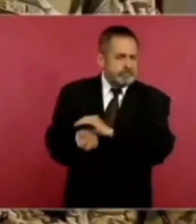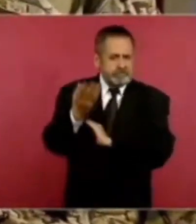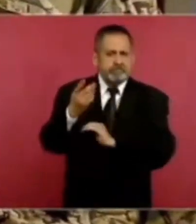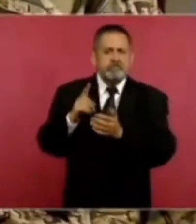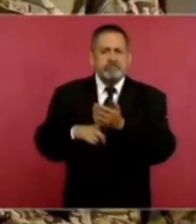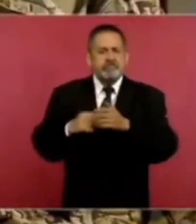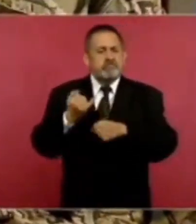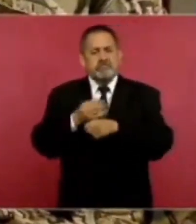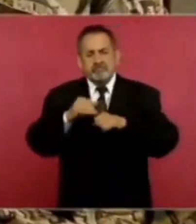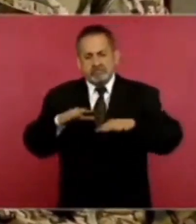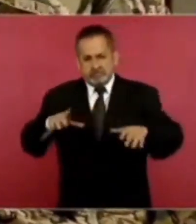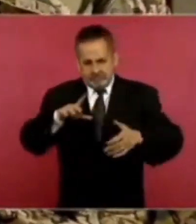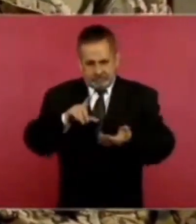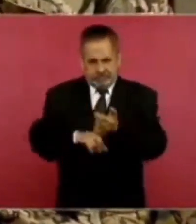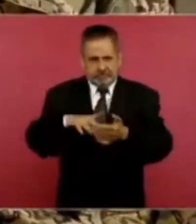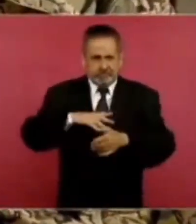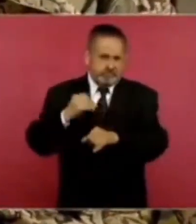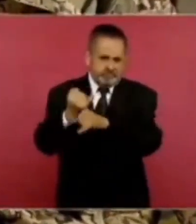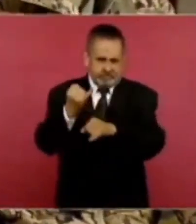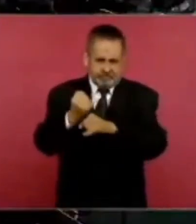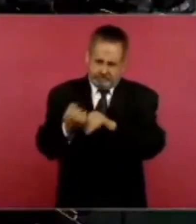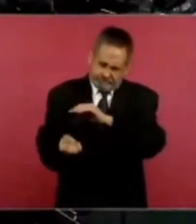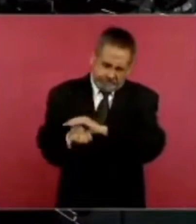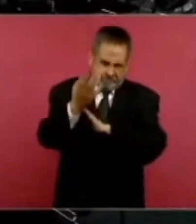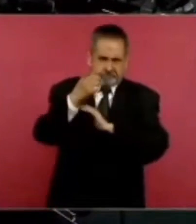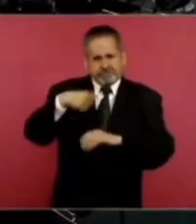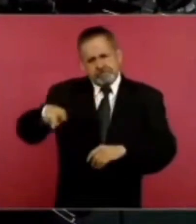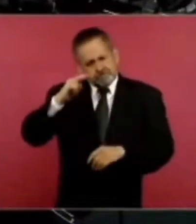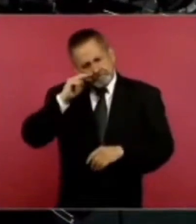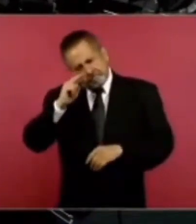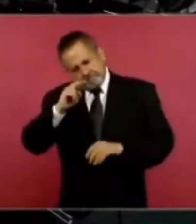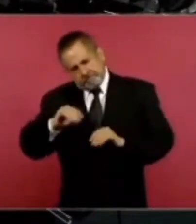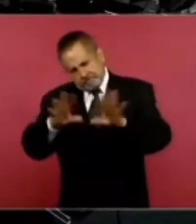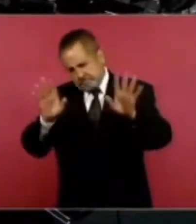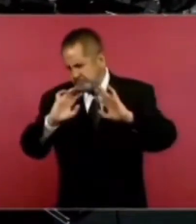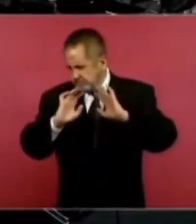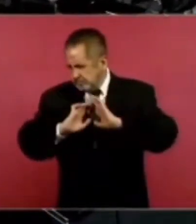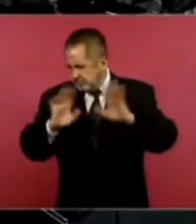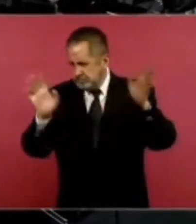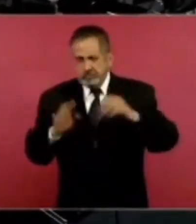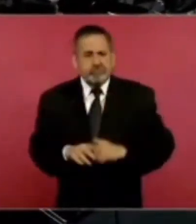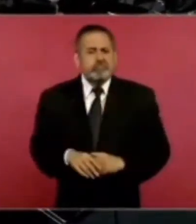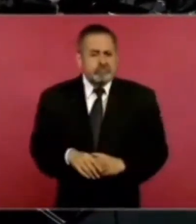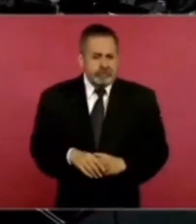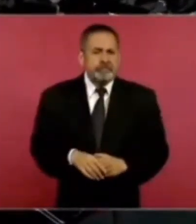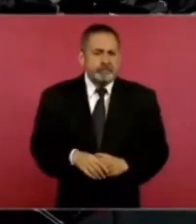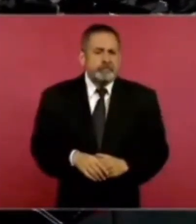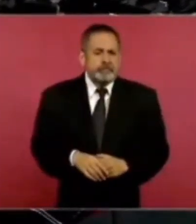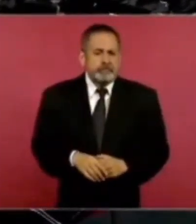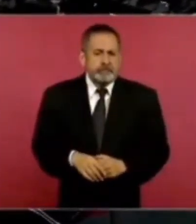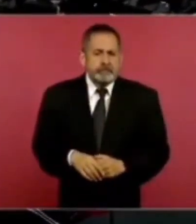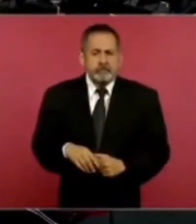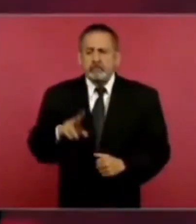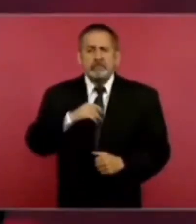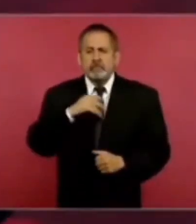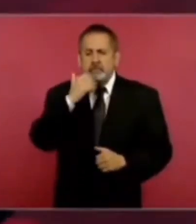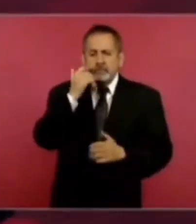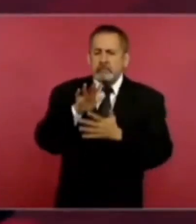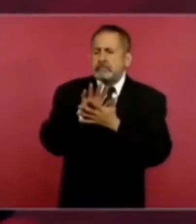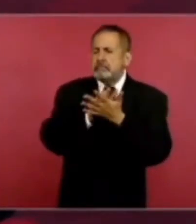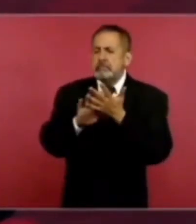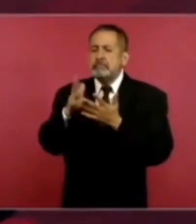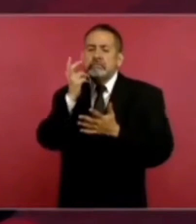está en las redes porque no queremos manipulación